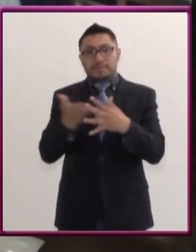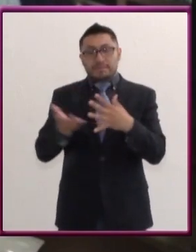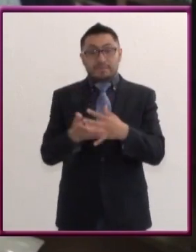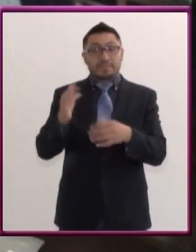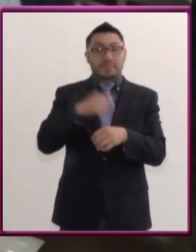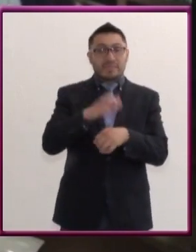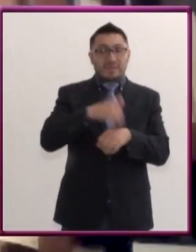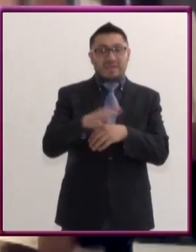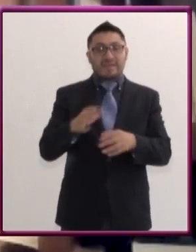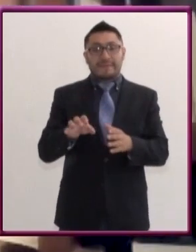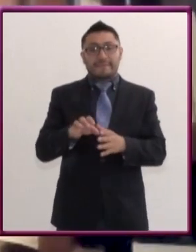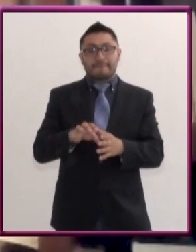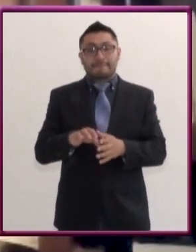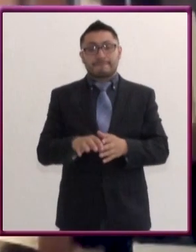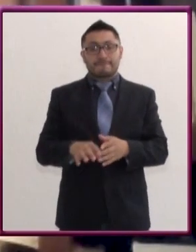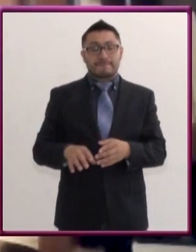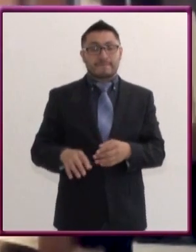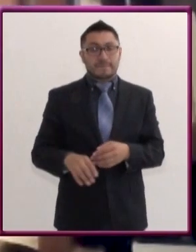de números.